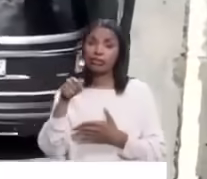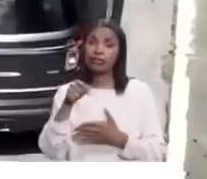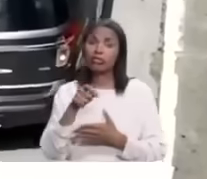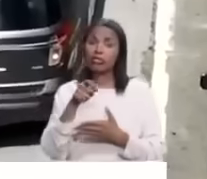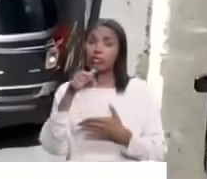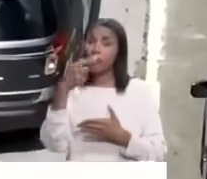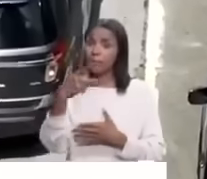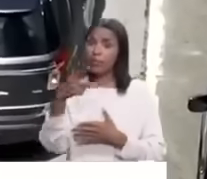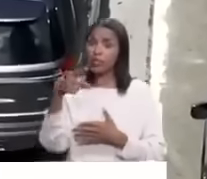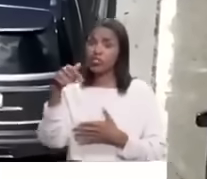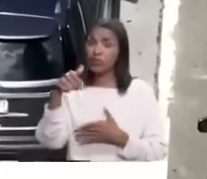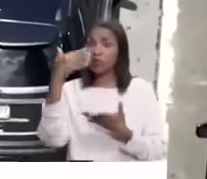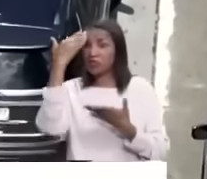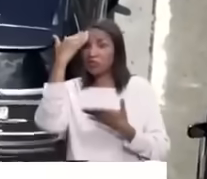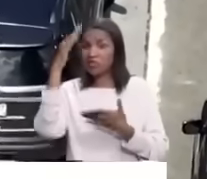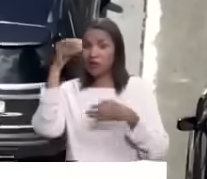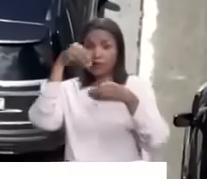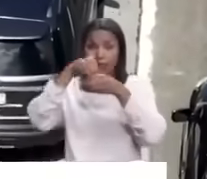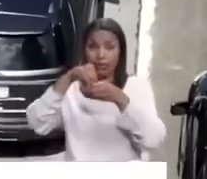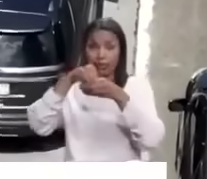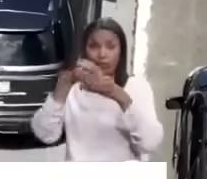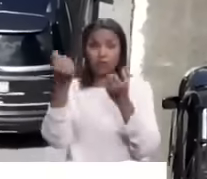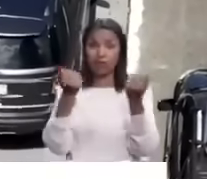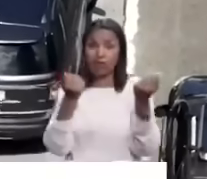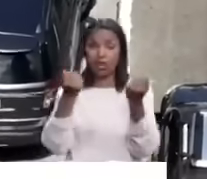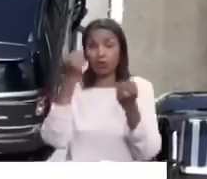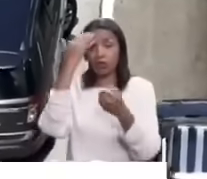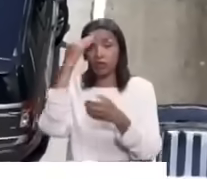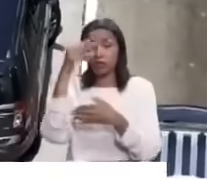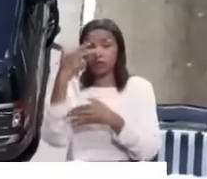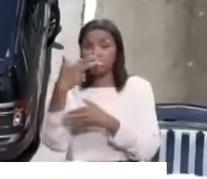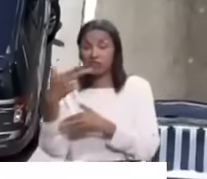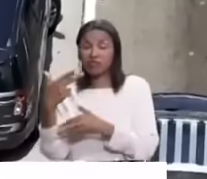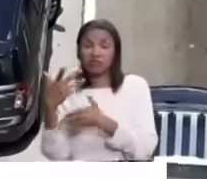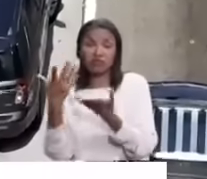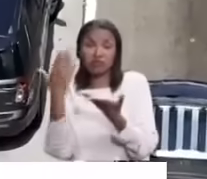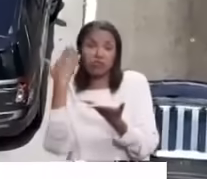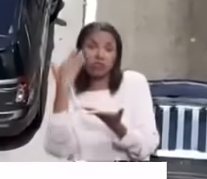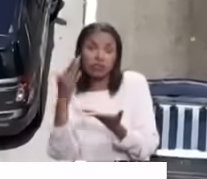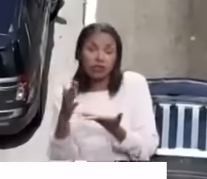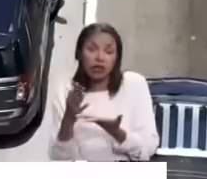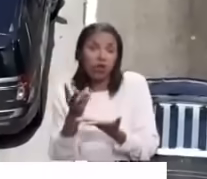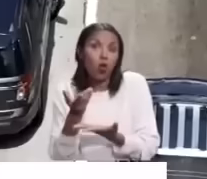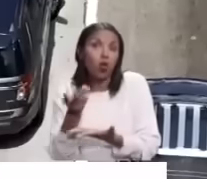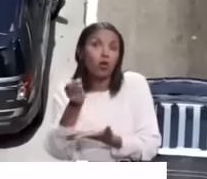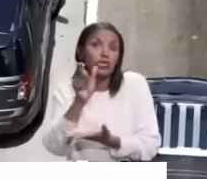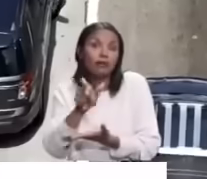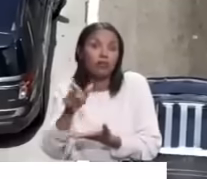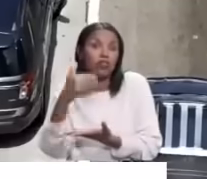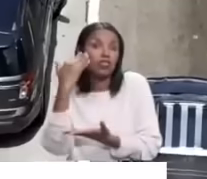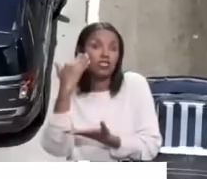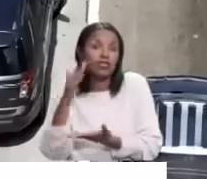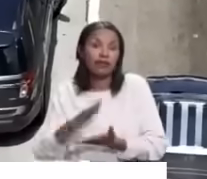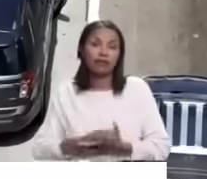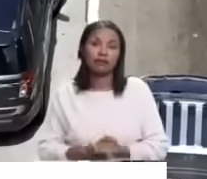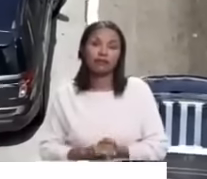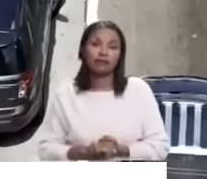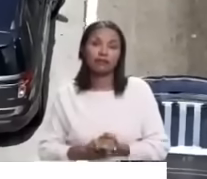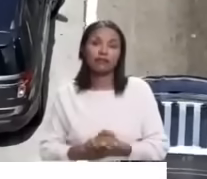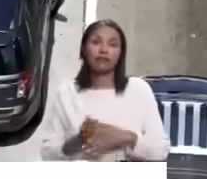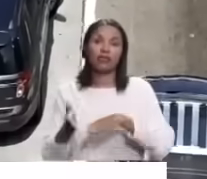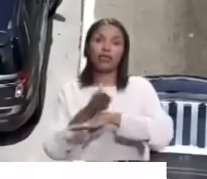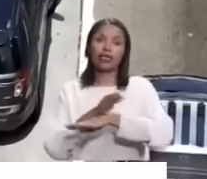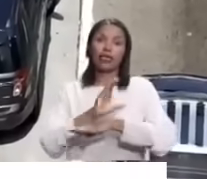pudieran tener las personas que están dentro de ese auto, que como decíamos no se ve absolutamente nada para adentro, y aunque nos ha dicho la policía